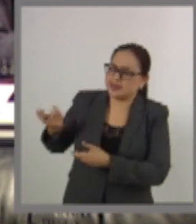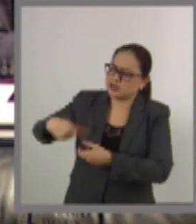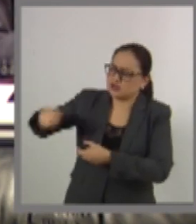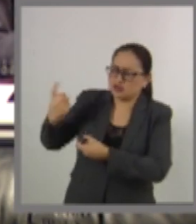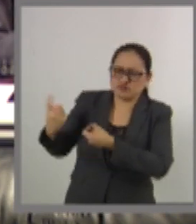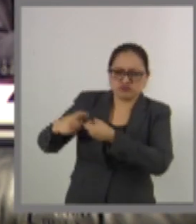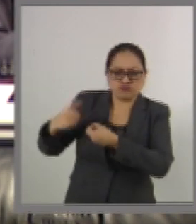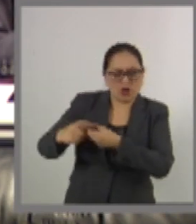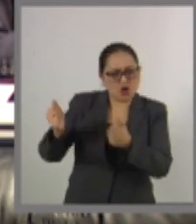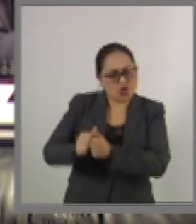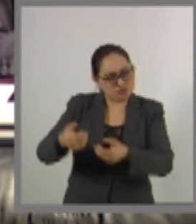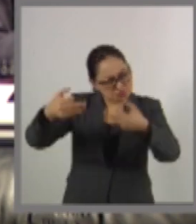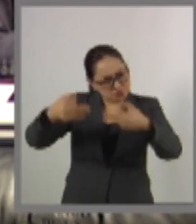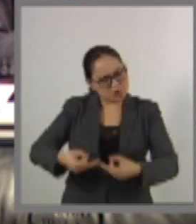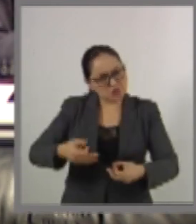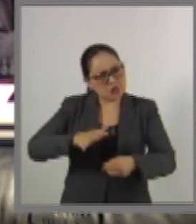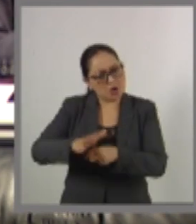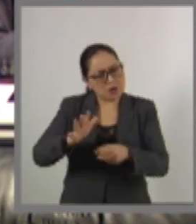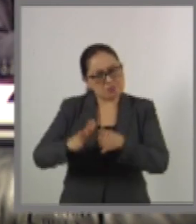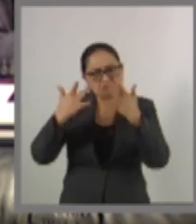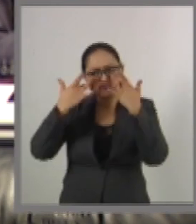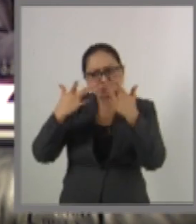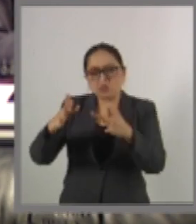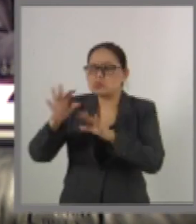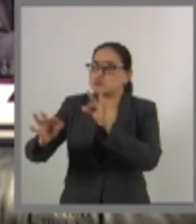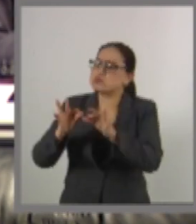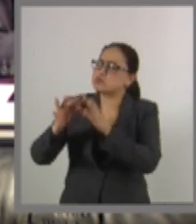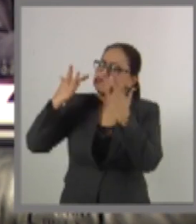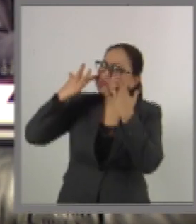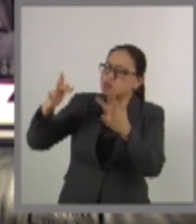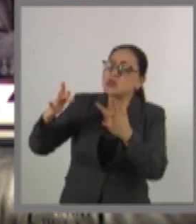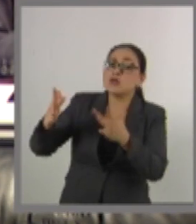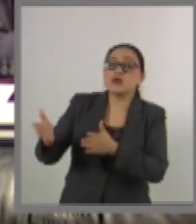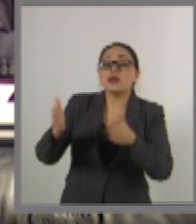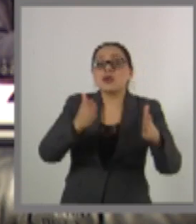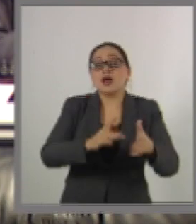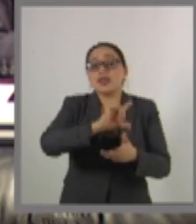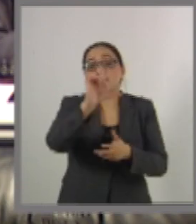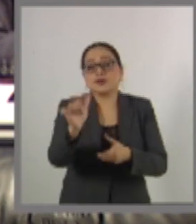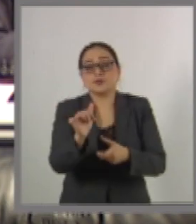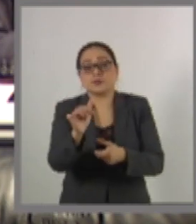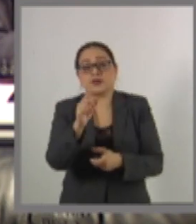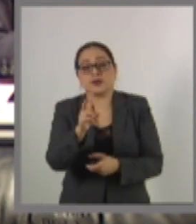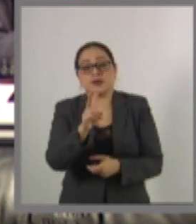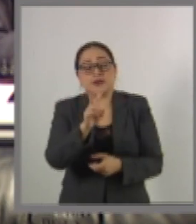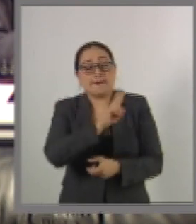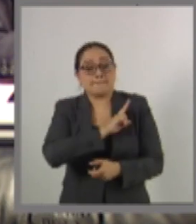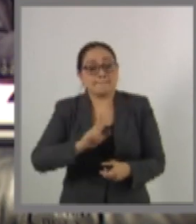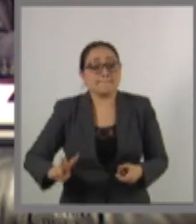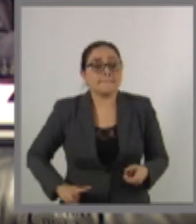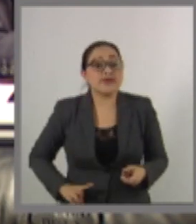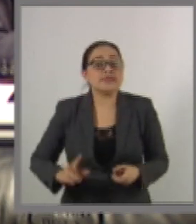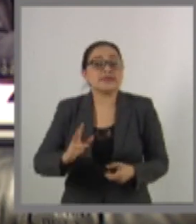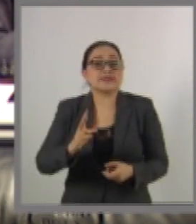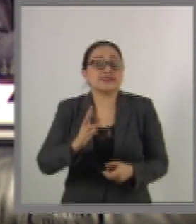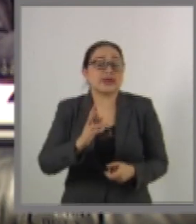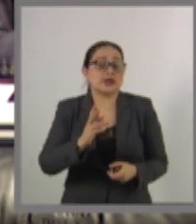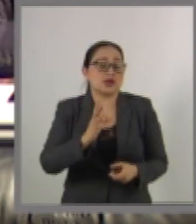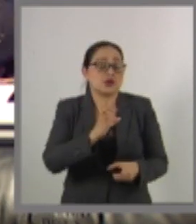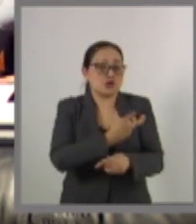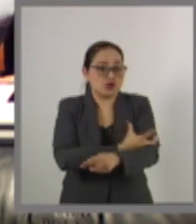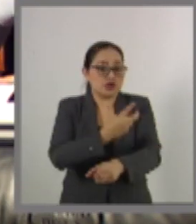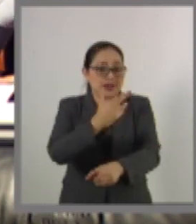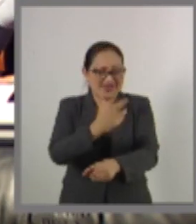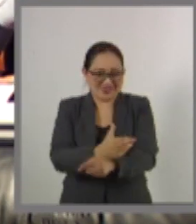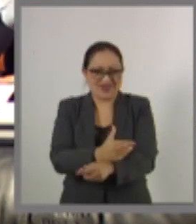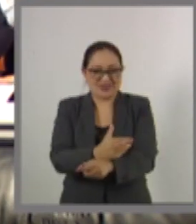y con dignidad de ahí nos retiramos, y después como el vicecoordinador del grupo parlamentario